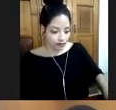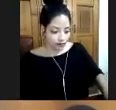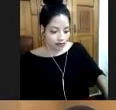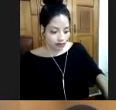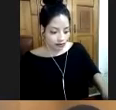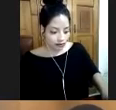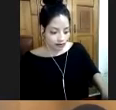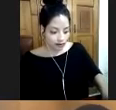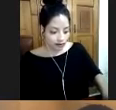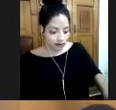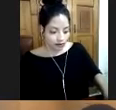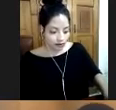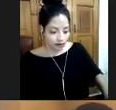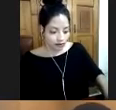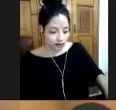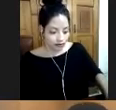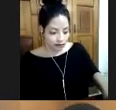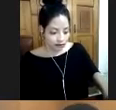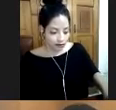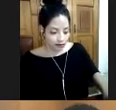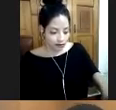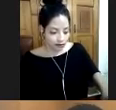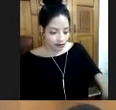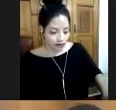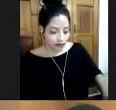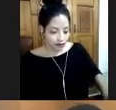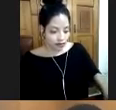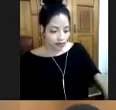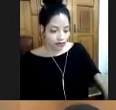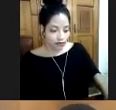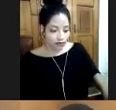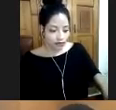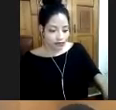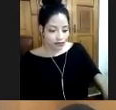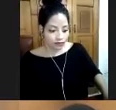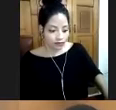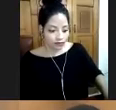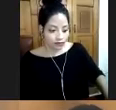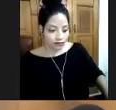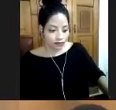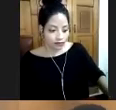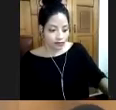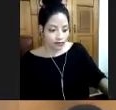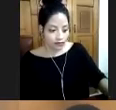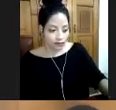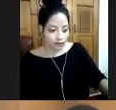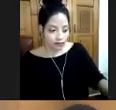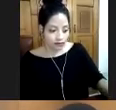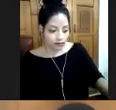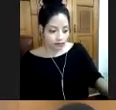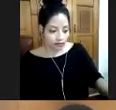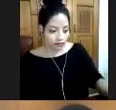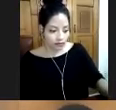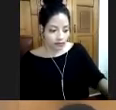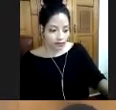Y otro punto muy importante es que no todas las personas o los padres de familias tenemos la capacidad de manejar un